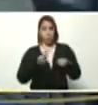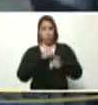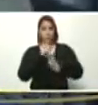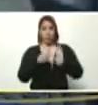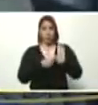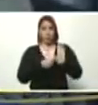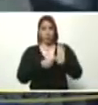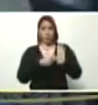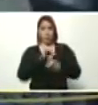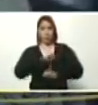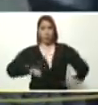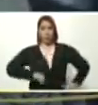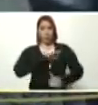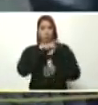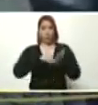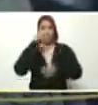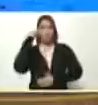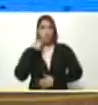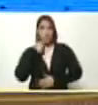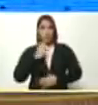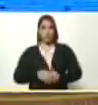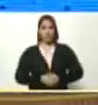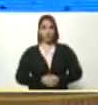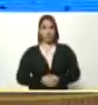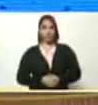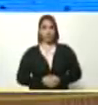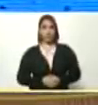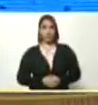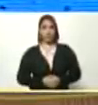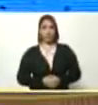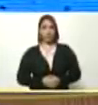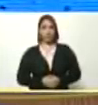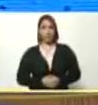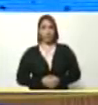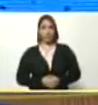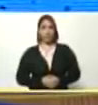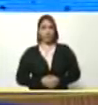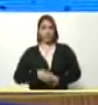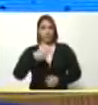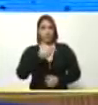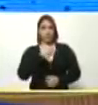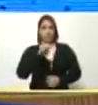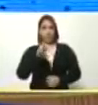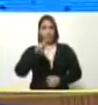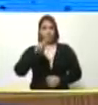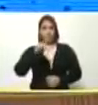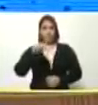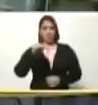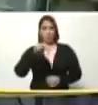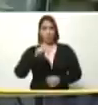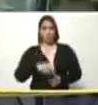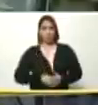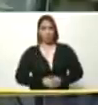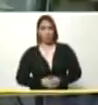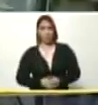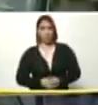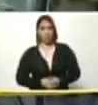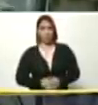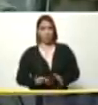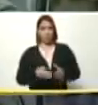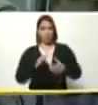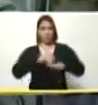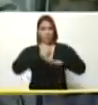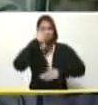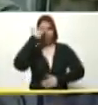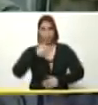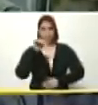Fuerza Armada Nacional Bolivariana. Mayor general Hernán David García Peroso, comandante de